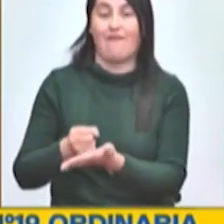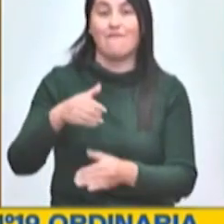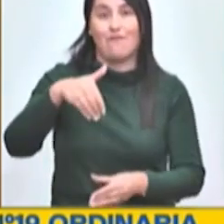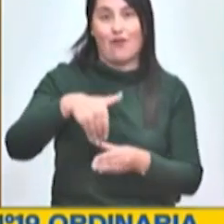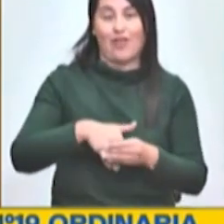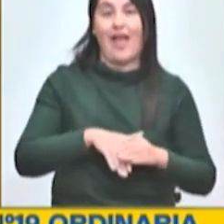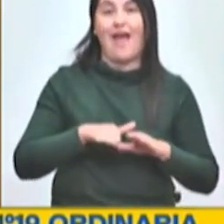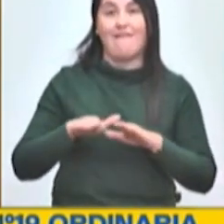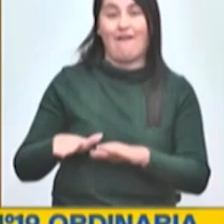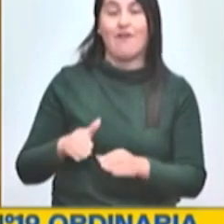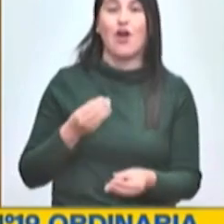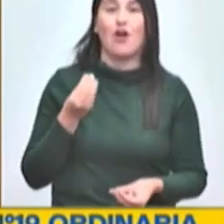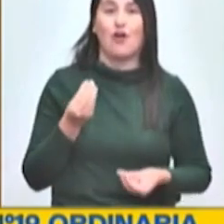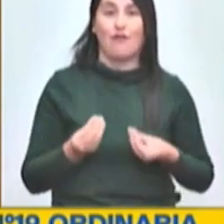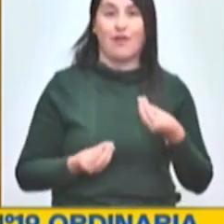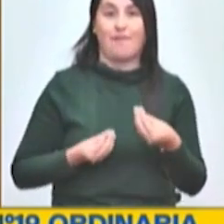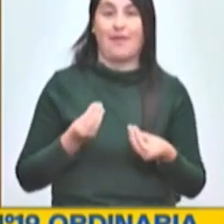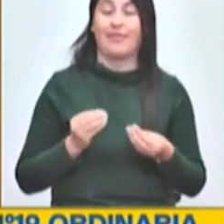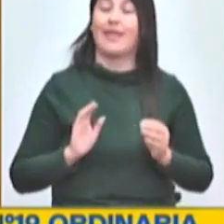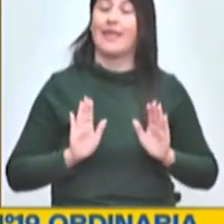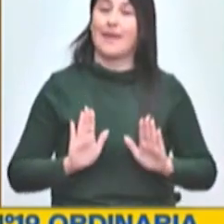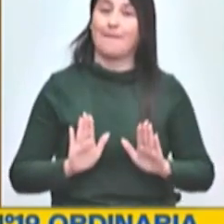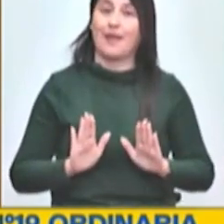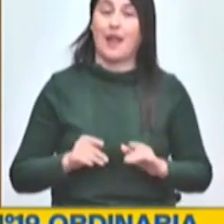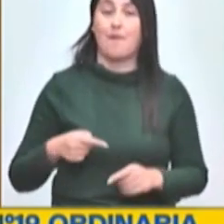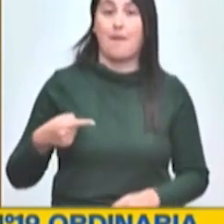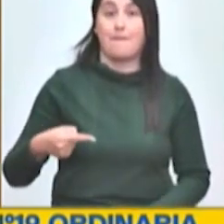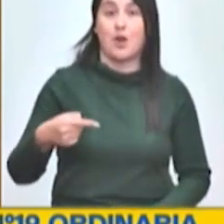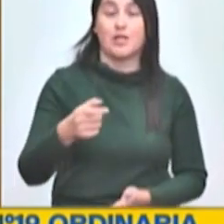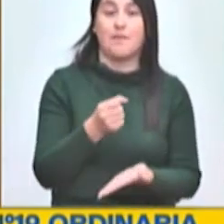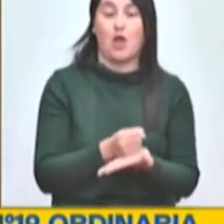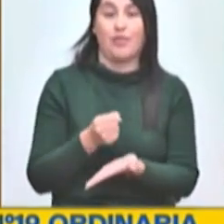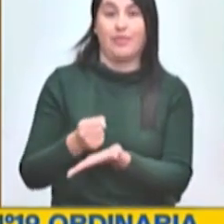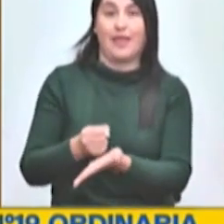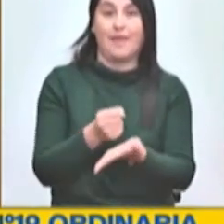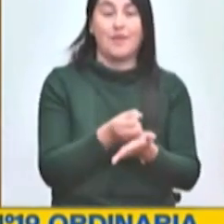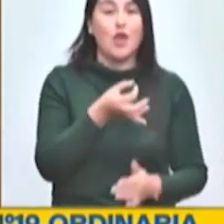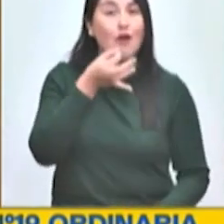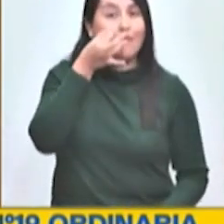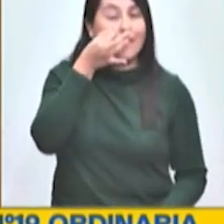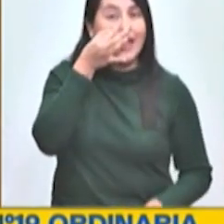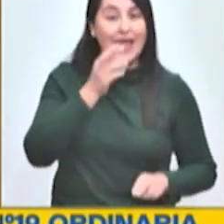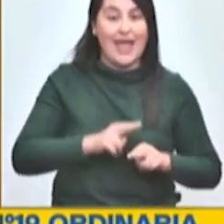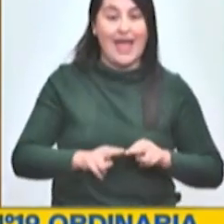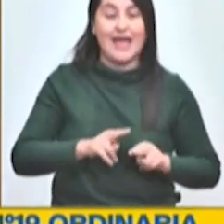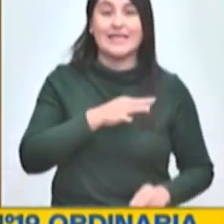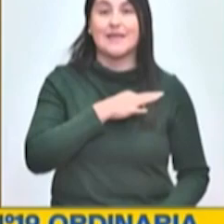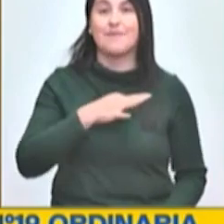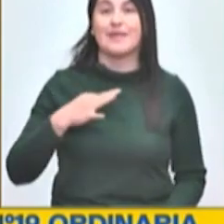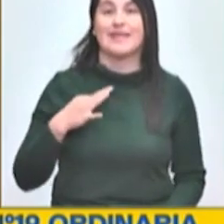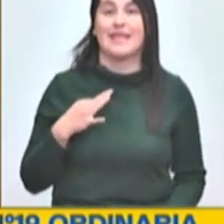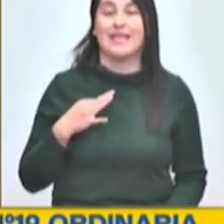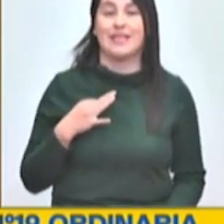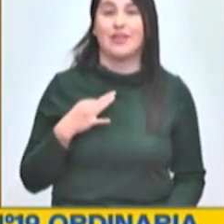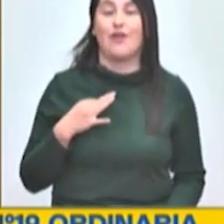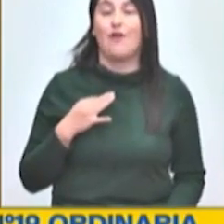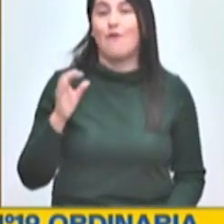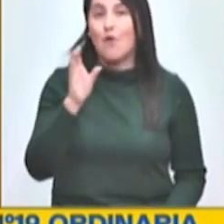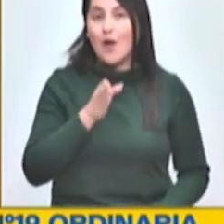a favor obviamente y Esperamos que en los siguientes trámites Las observaciones que hace El Ejecutivo pueden buscar un camino para